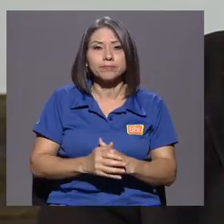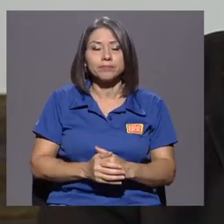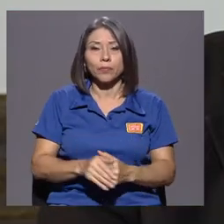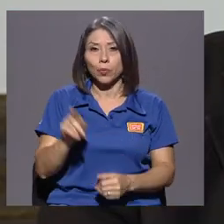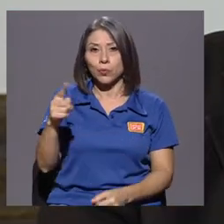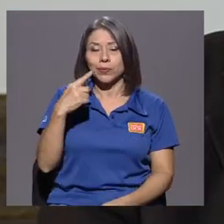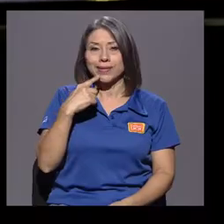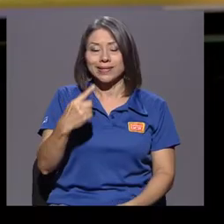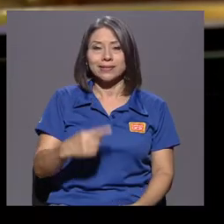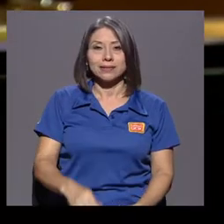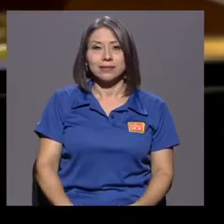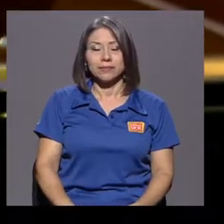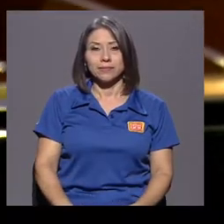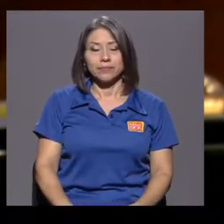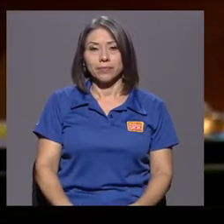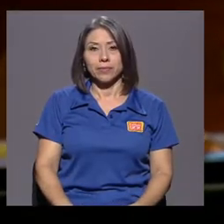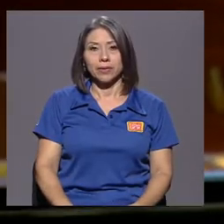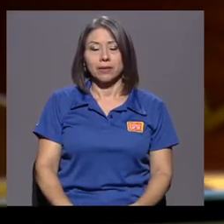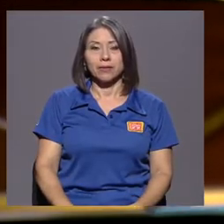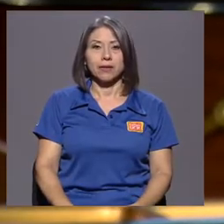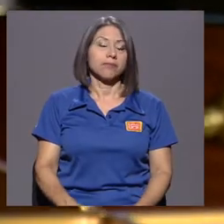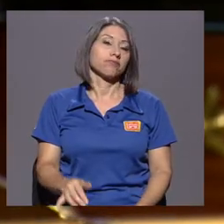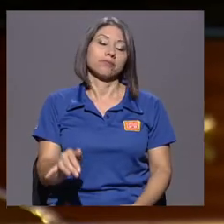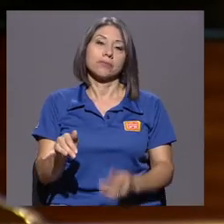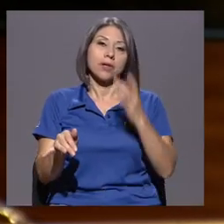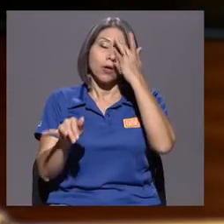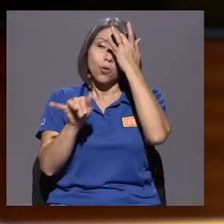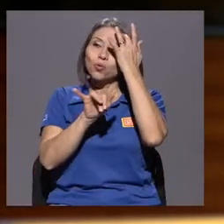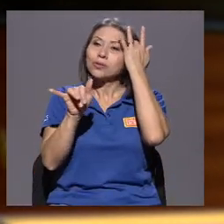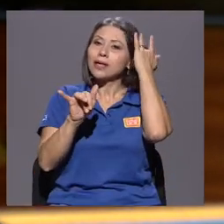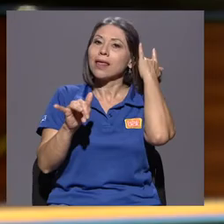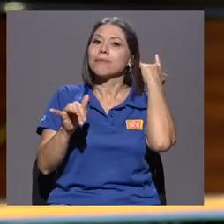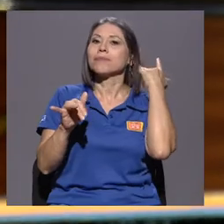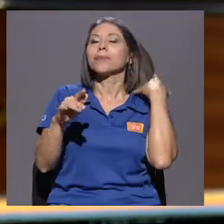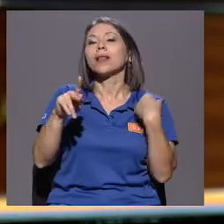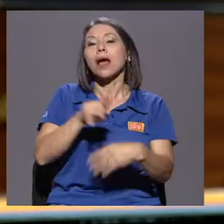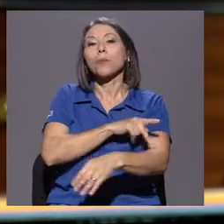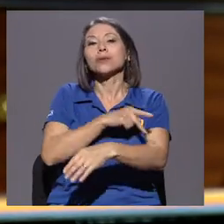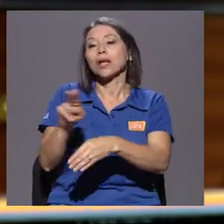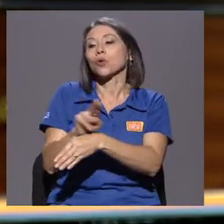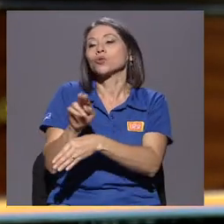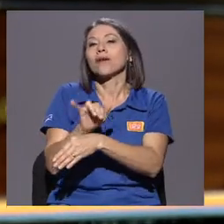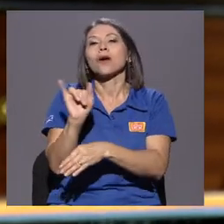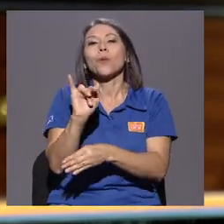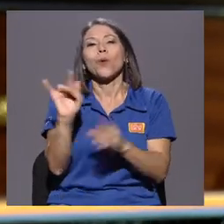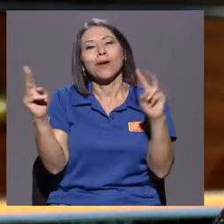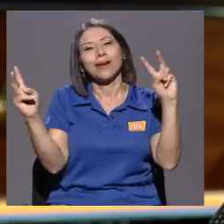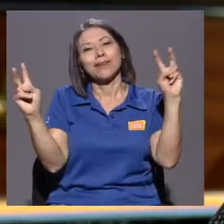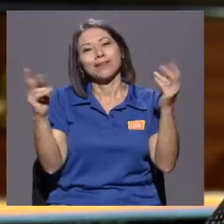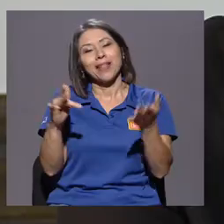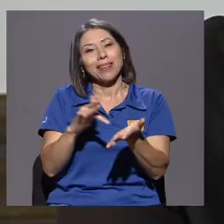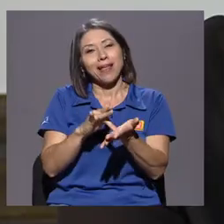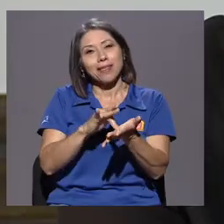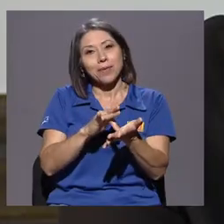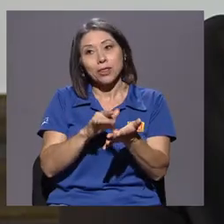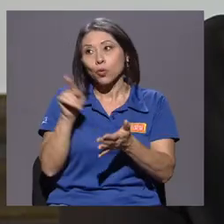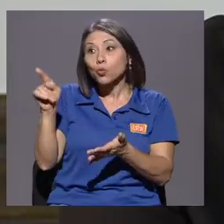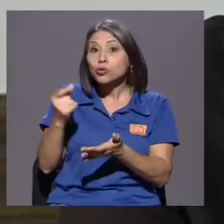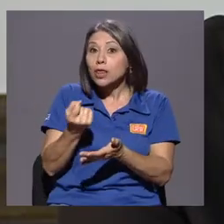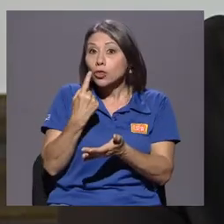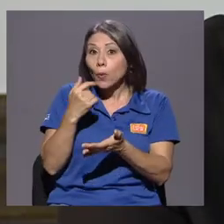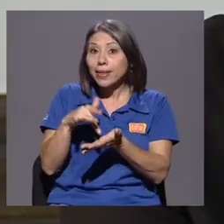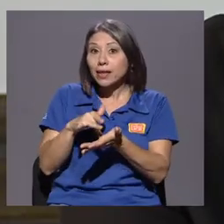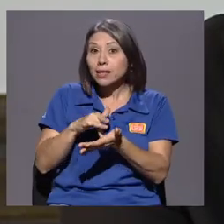que usted dice que de algún modo se lo tomaba como un tratamiento se toma sus tratamientos al pie de la